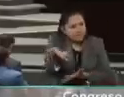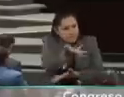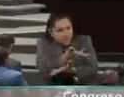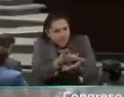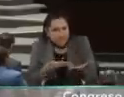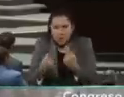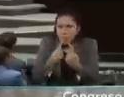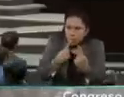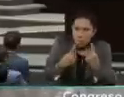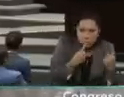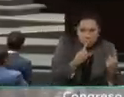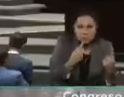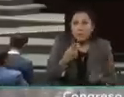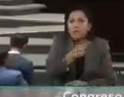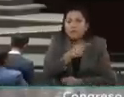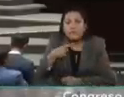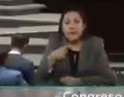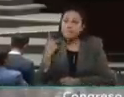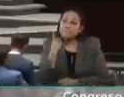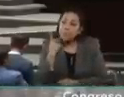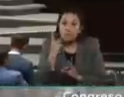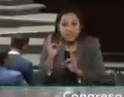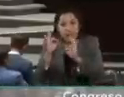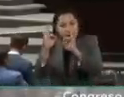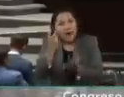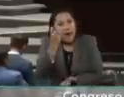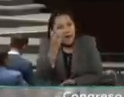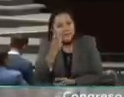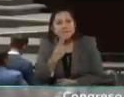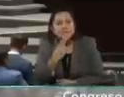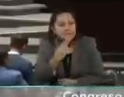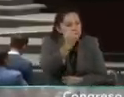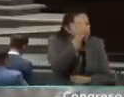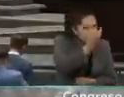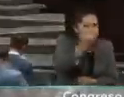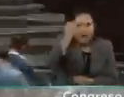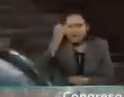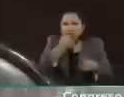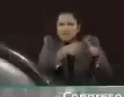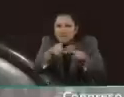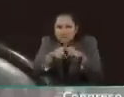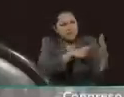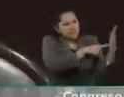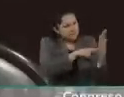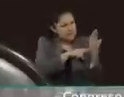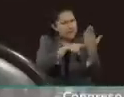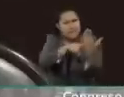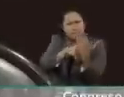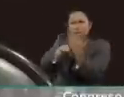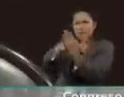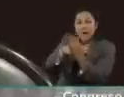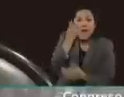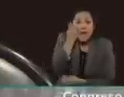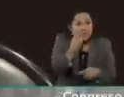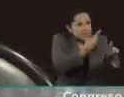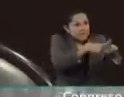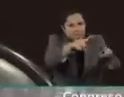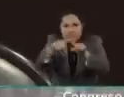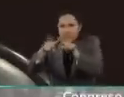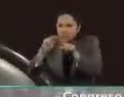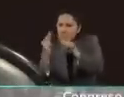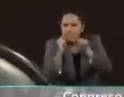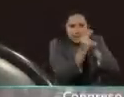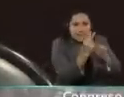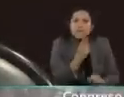es la que edifica, la que permite la confrontación de las ideas, la que entiende la diversidad como una oportunidad para construir